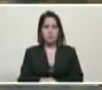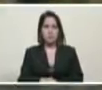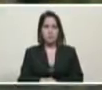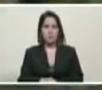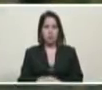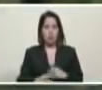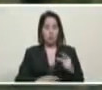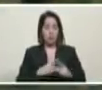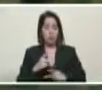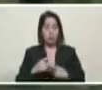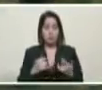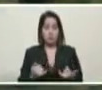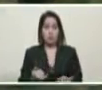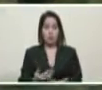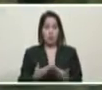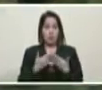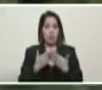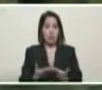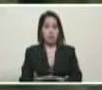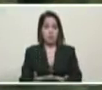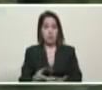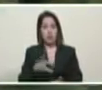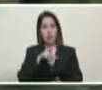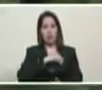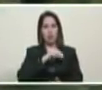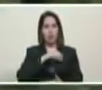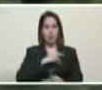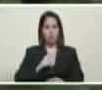Procede entonces la entrega de la orden